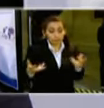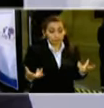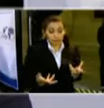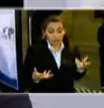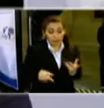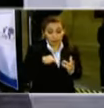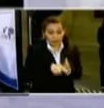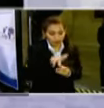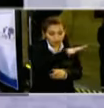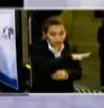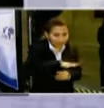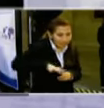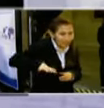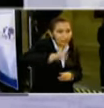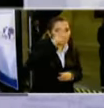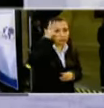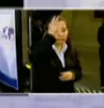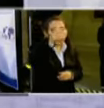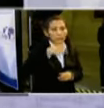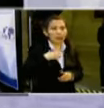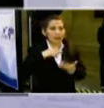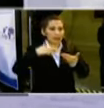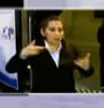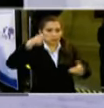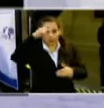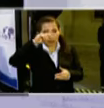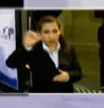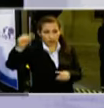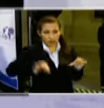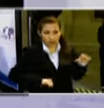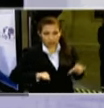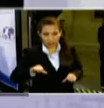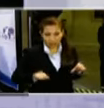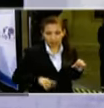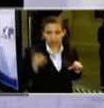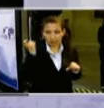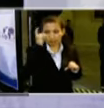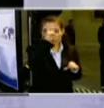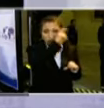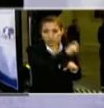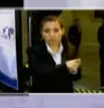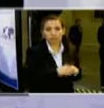que el escenario para la política exterior de México sea complicado.